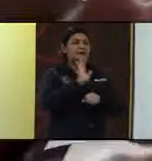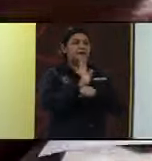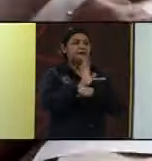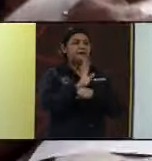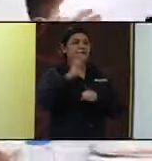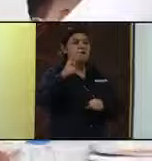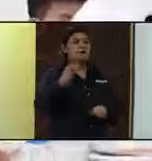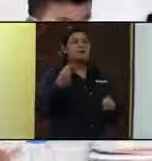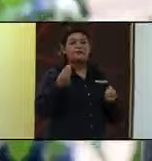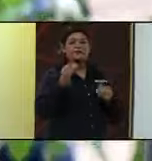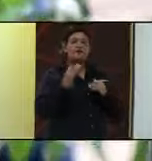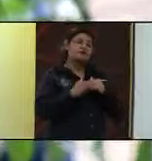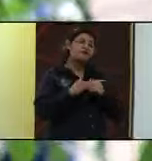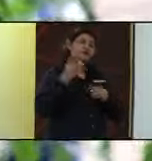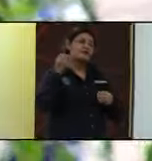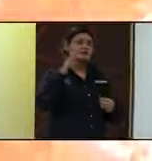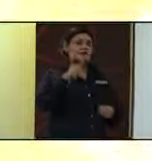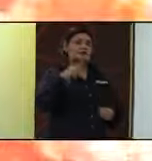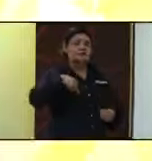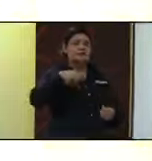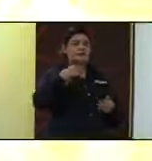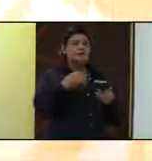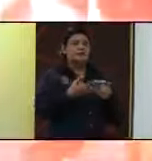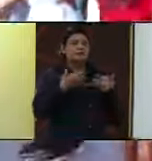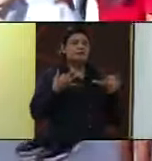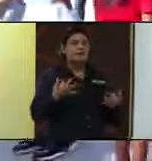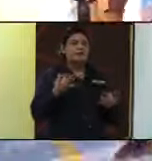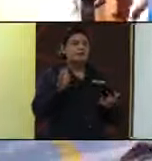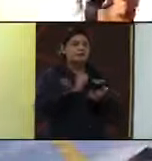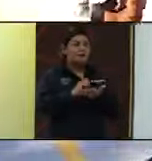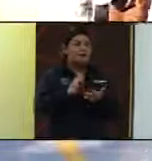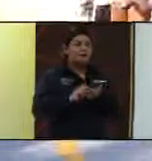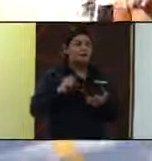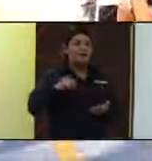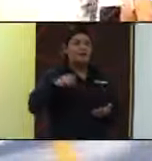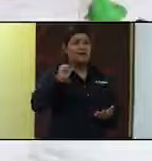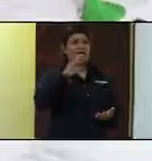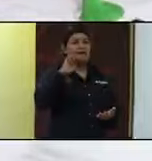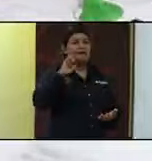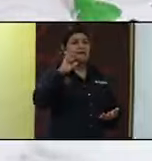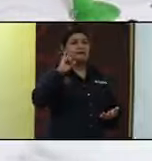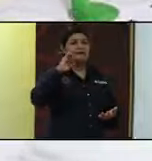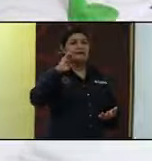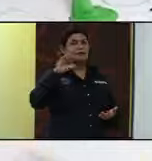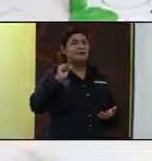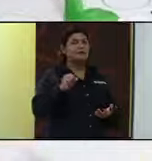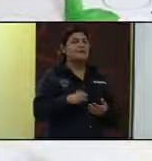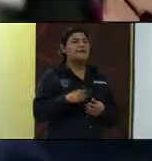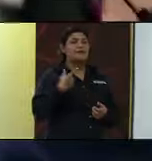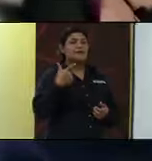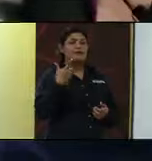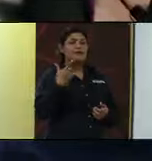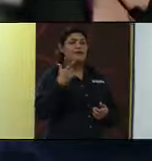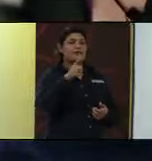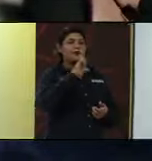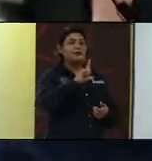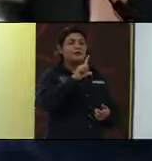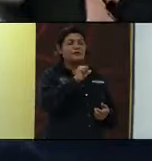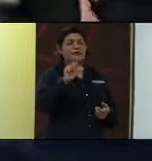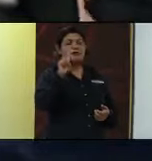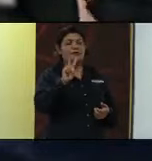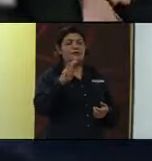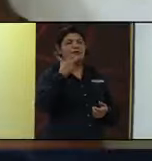para divertirte y aprender más de nuestra tierra. Inscríbete en el Tamul Arrecifes y Tamul Tampiquito en un horario de lunes a